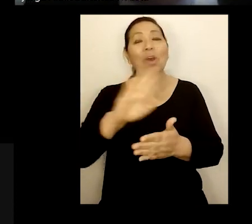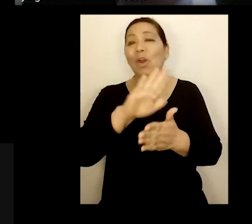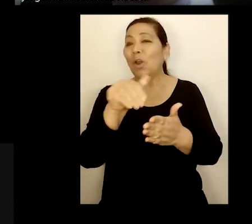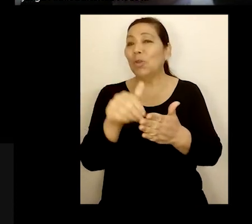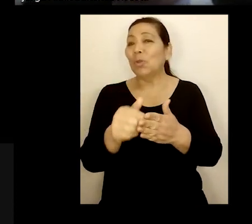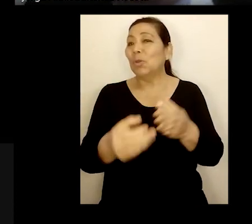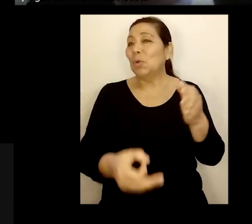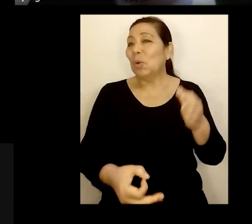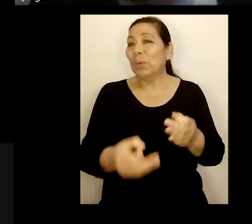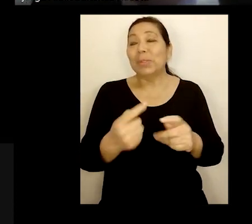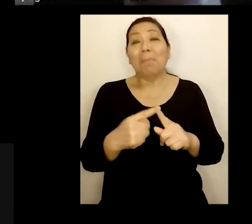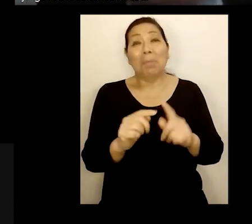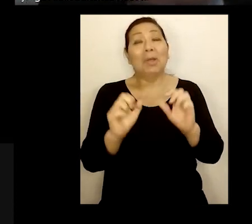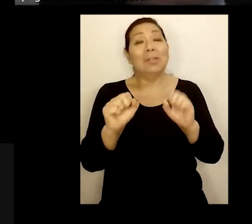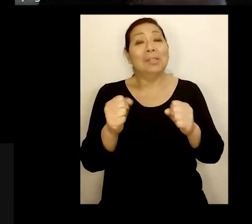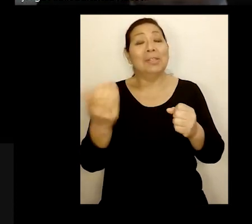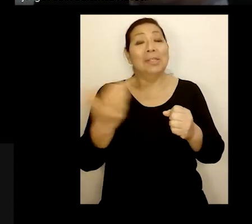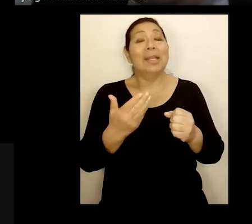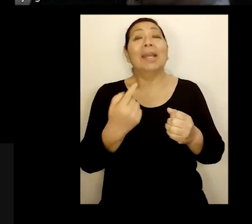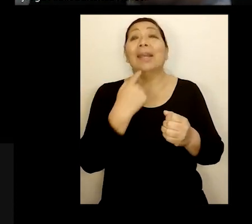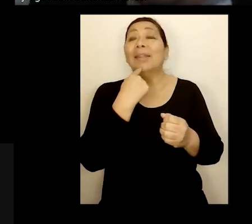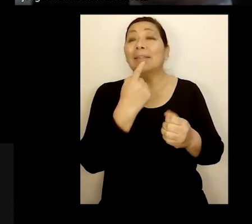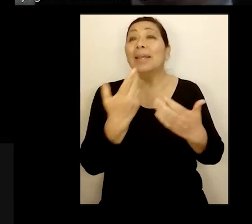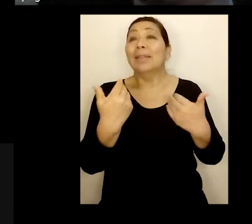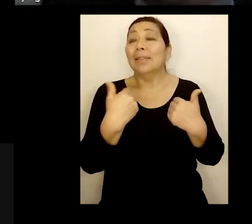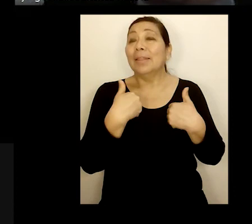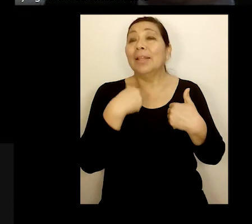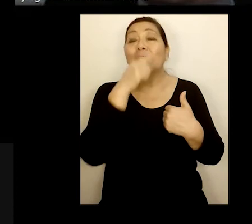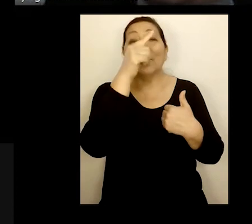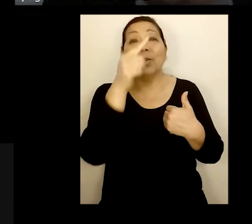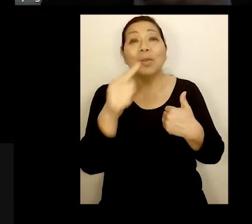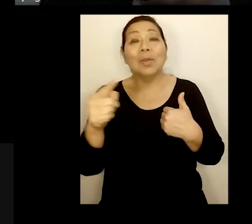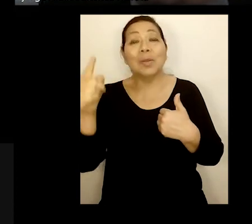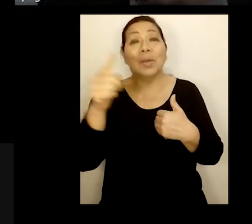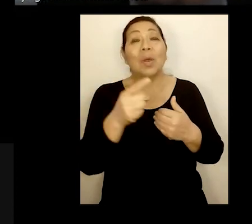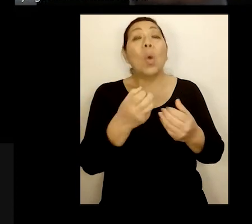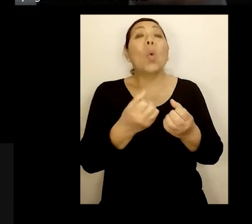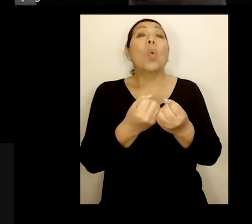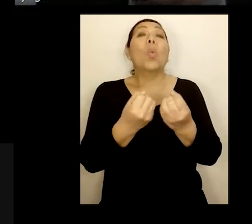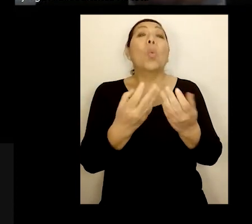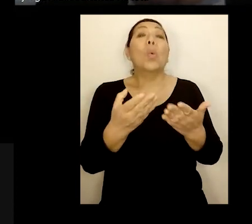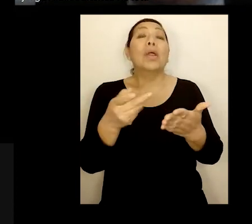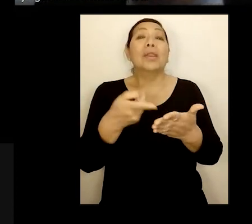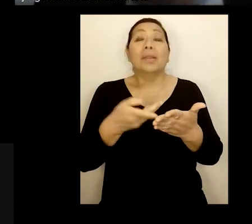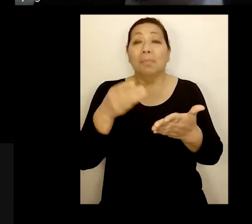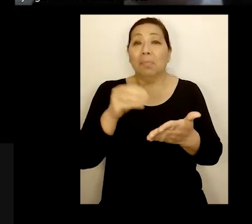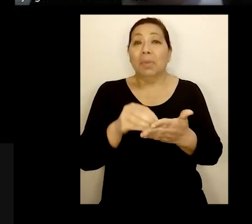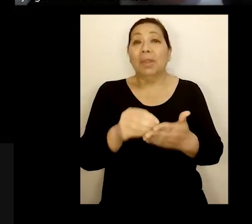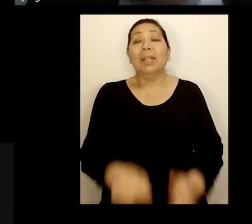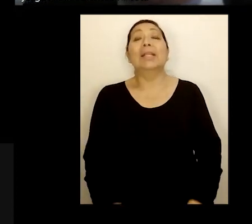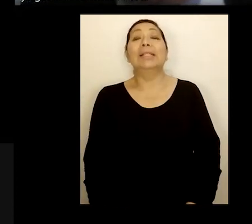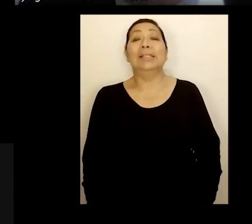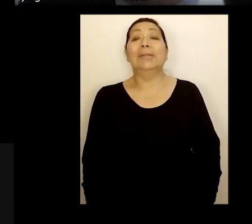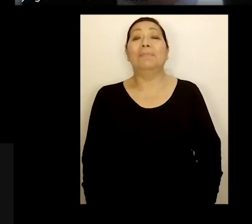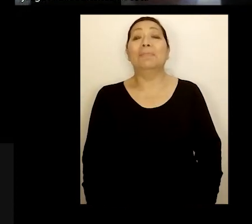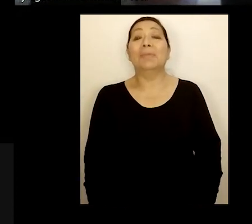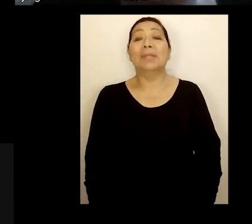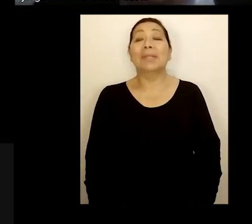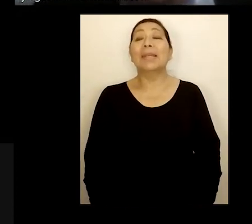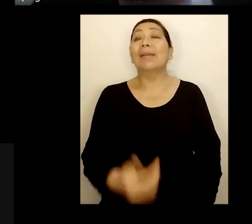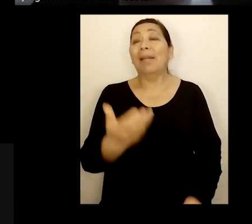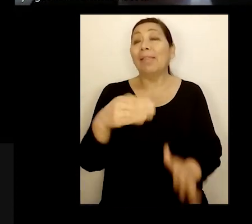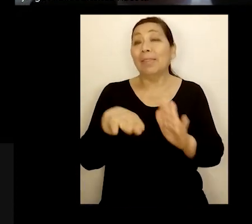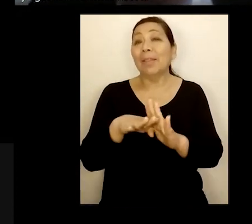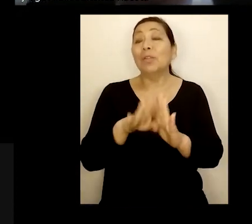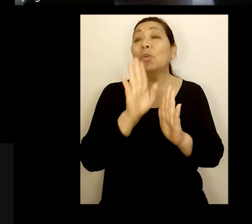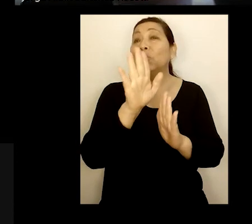toda la sentencia. Pero eso sí, señala que debe haber nulidad respecto del quantum de la pena impuesta a mi patrocinado. Y